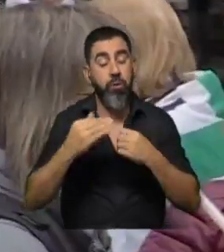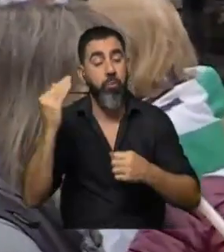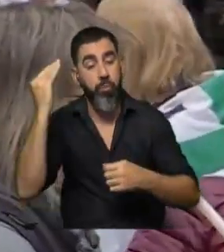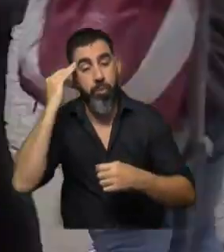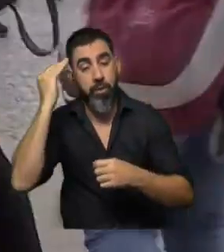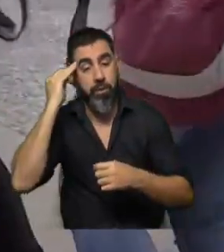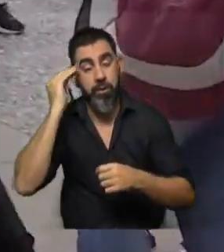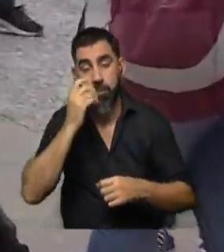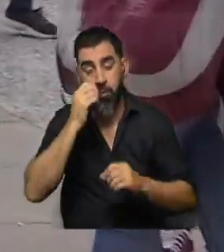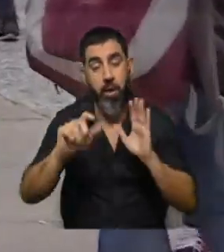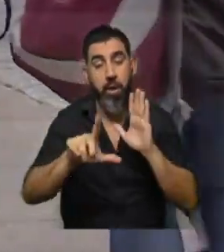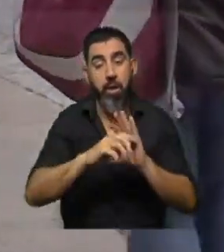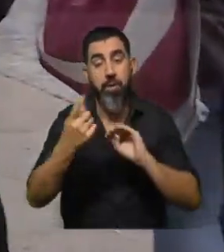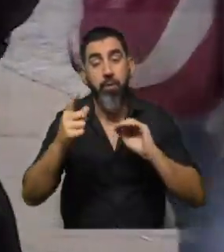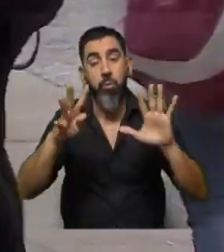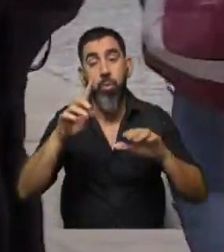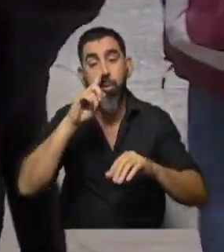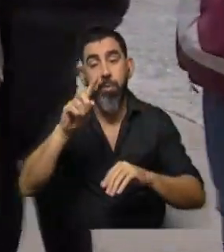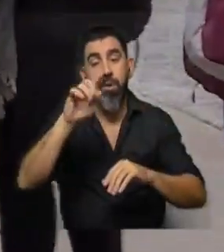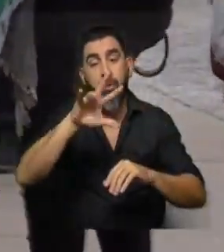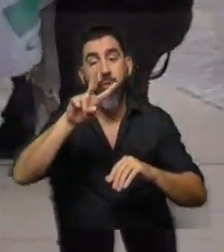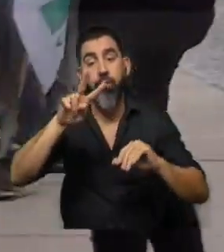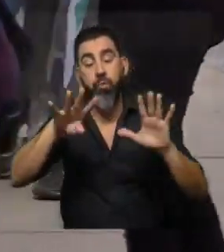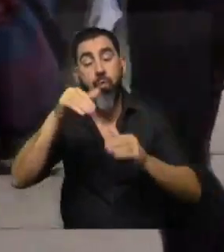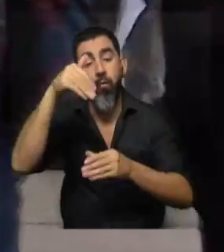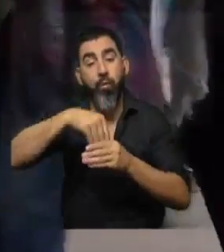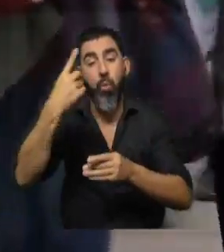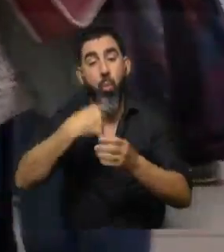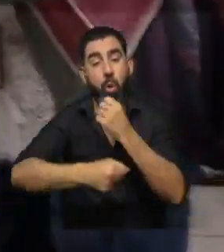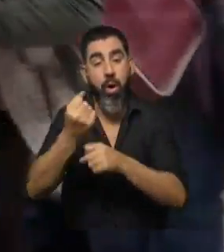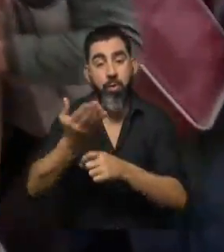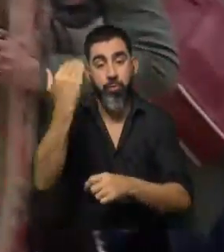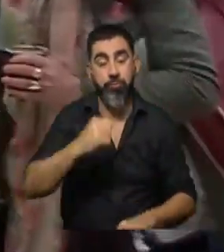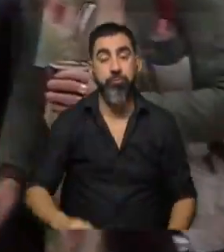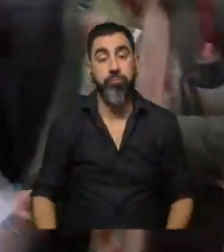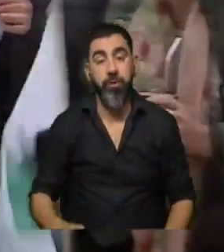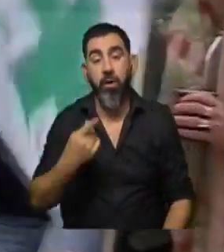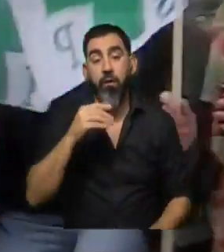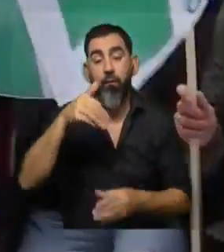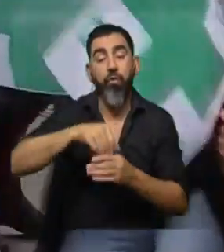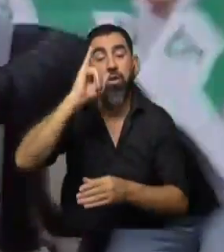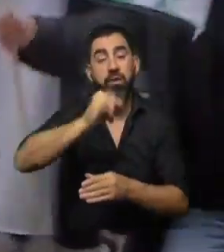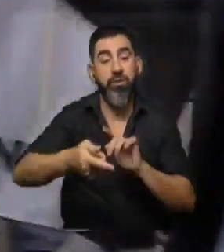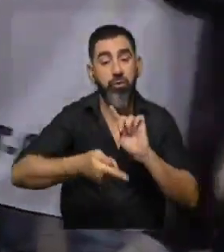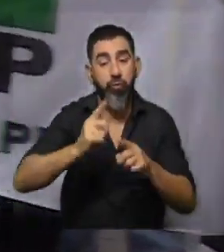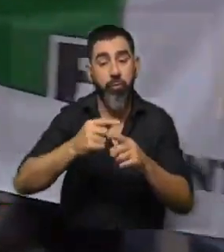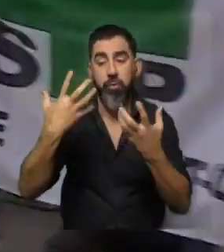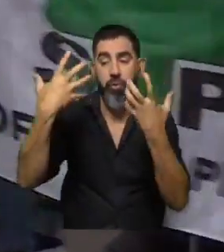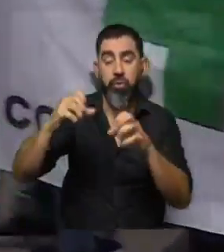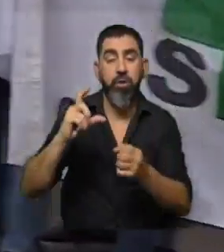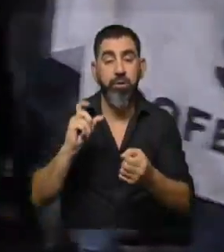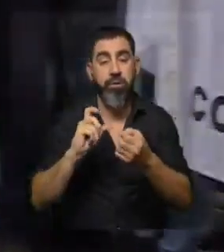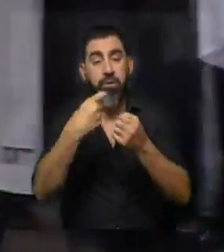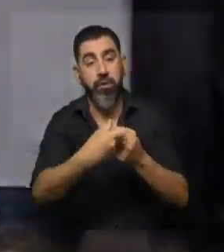dispuesto por la ley 19.529 votada un año antes Cabrera votó a favor del convenio pese a la oposición del